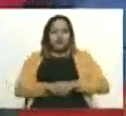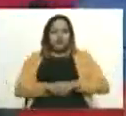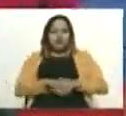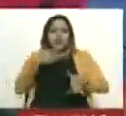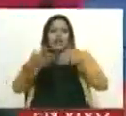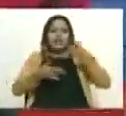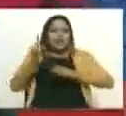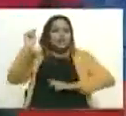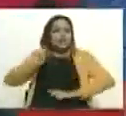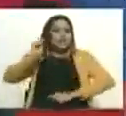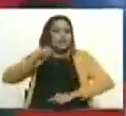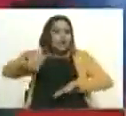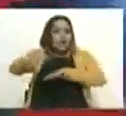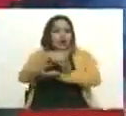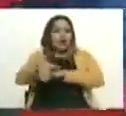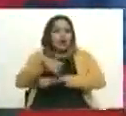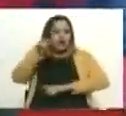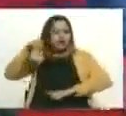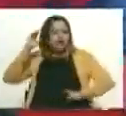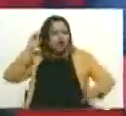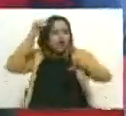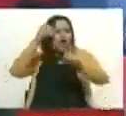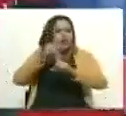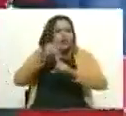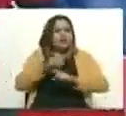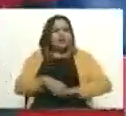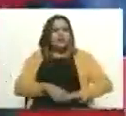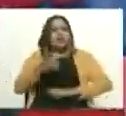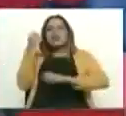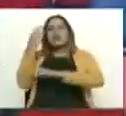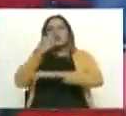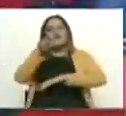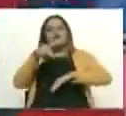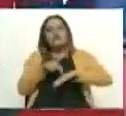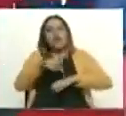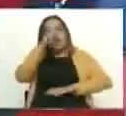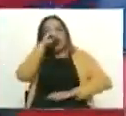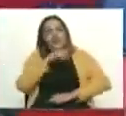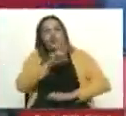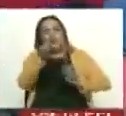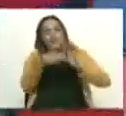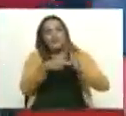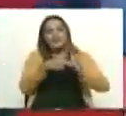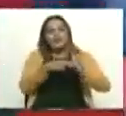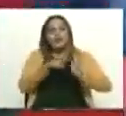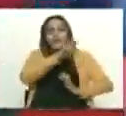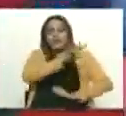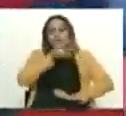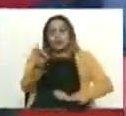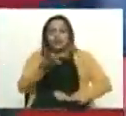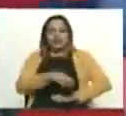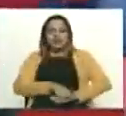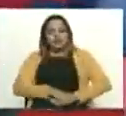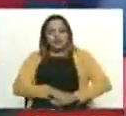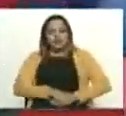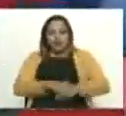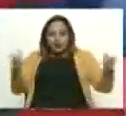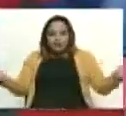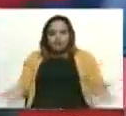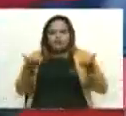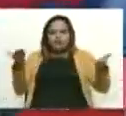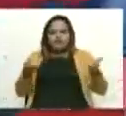de calle, uno de los desafíos que tiene la Asamblea Nacional durante el año 2023. El lanzamiento